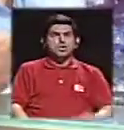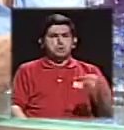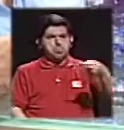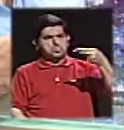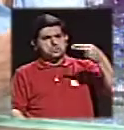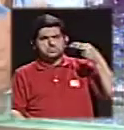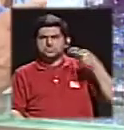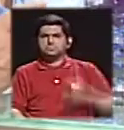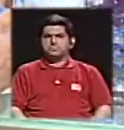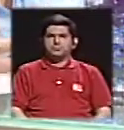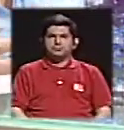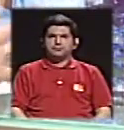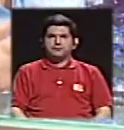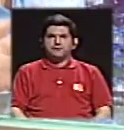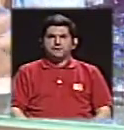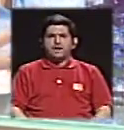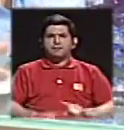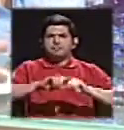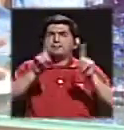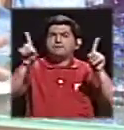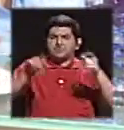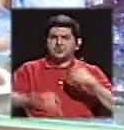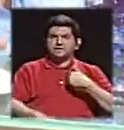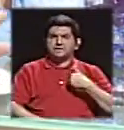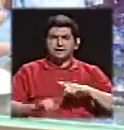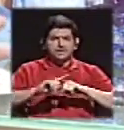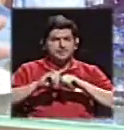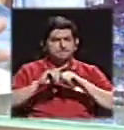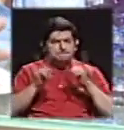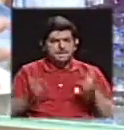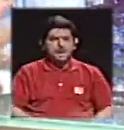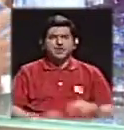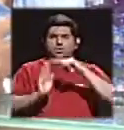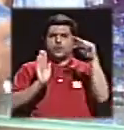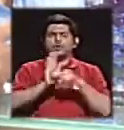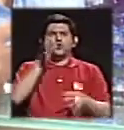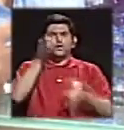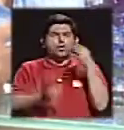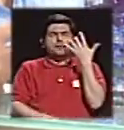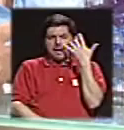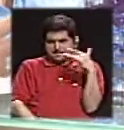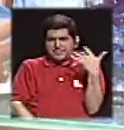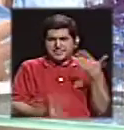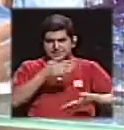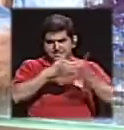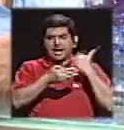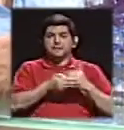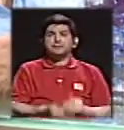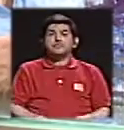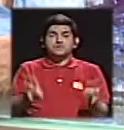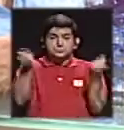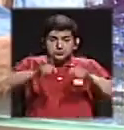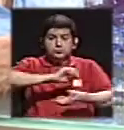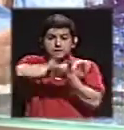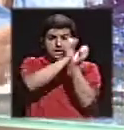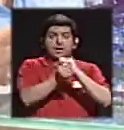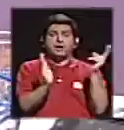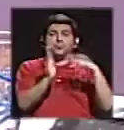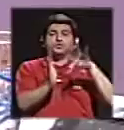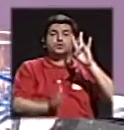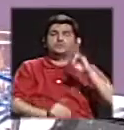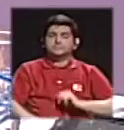historia que es diferente la historia, pero con un marco jurídico que era similar, se produce la reforma del